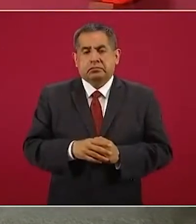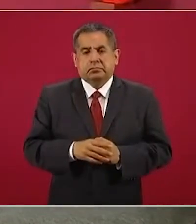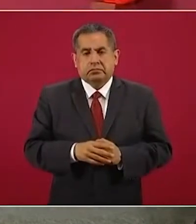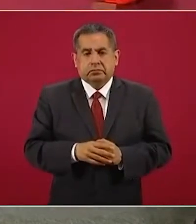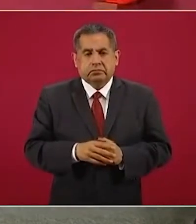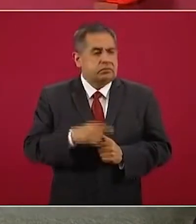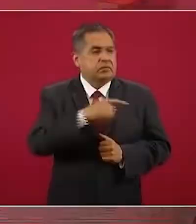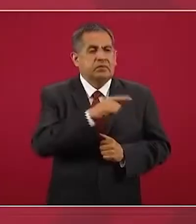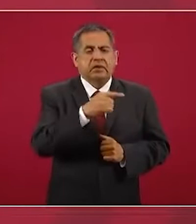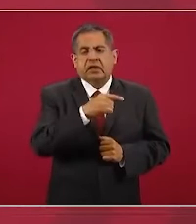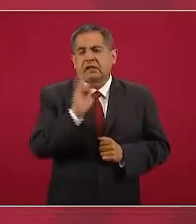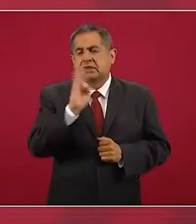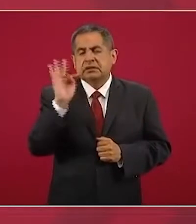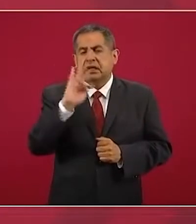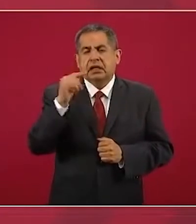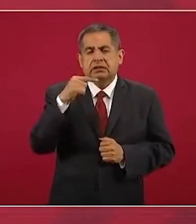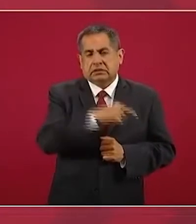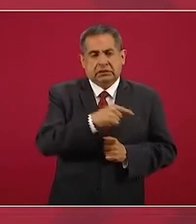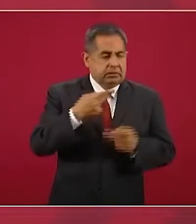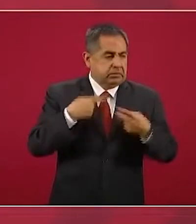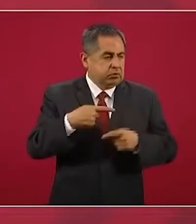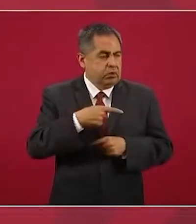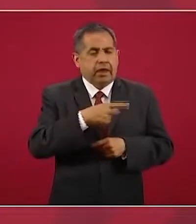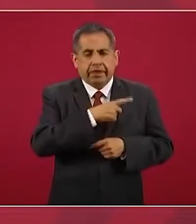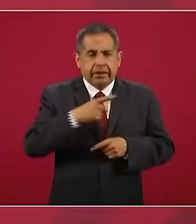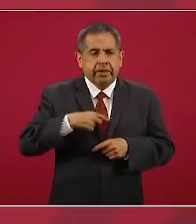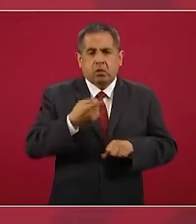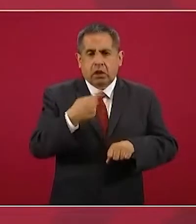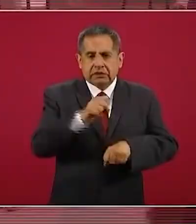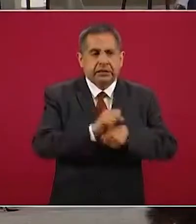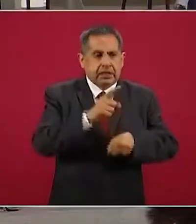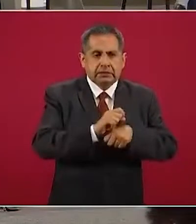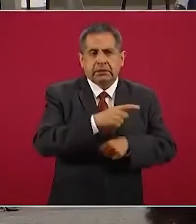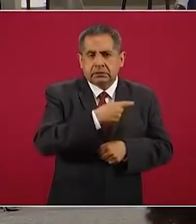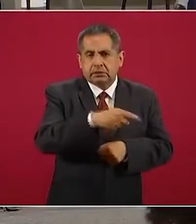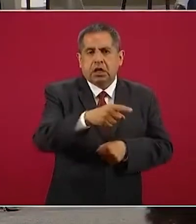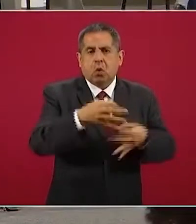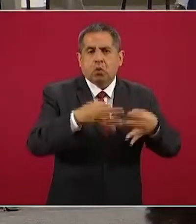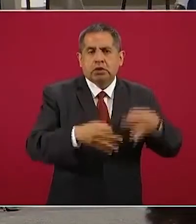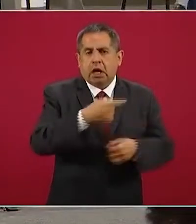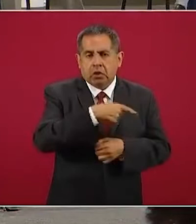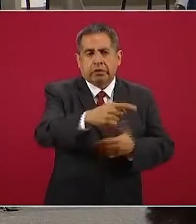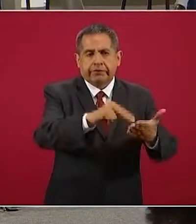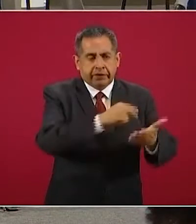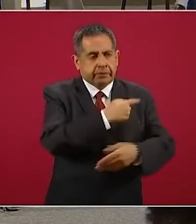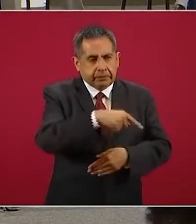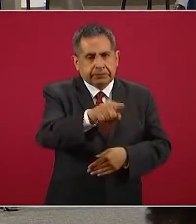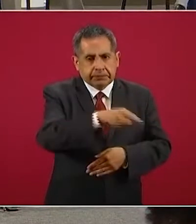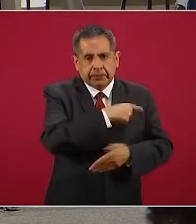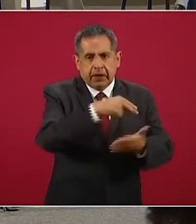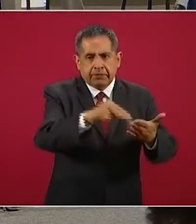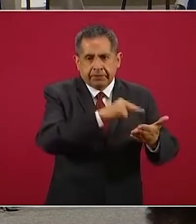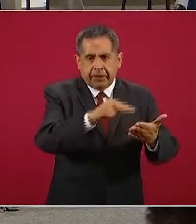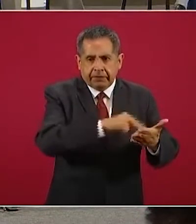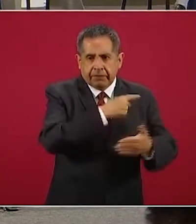la presentación a los juzgados periódicamente, pero que en ningún